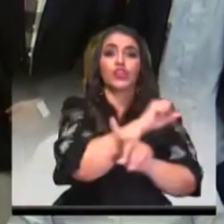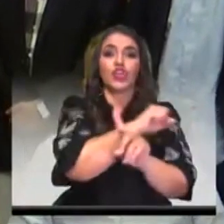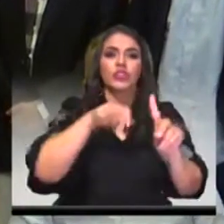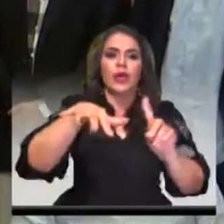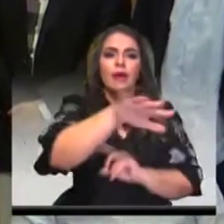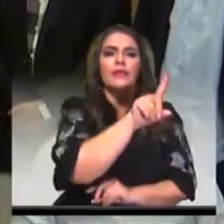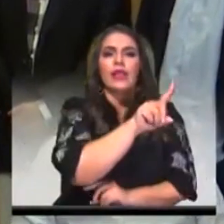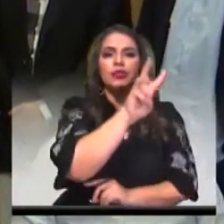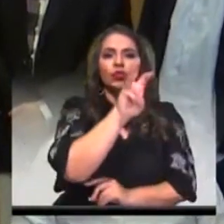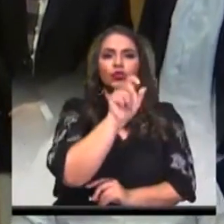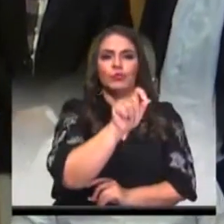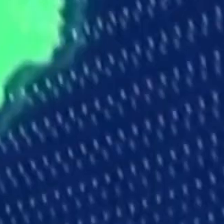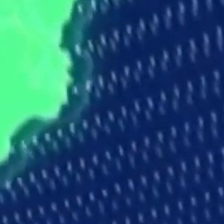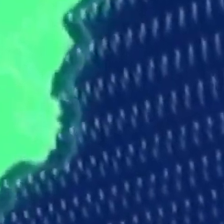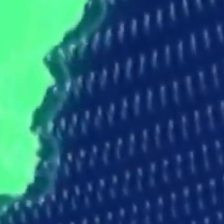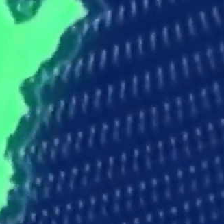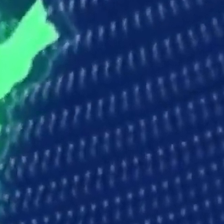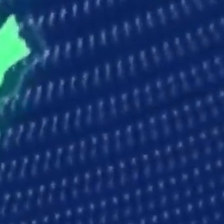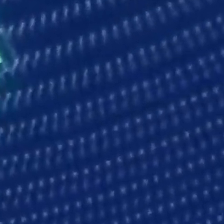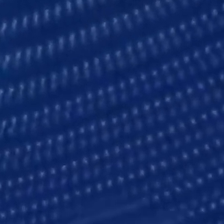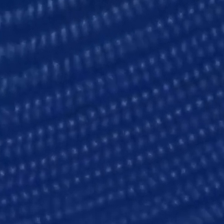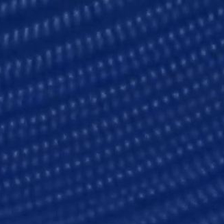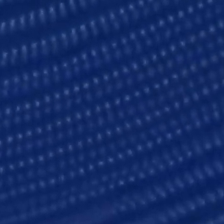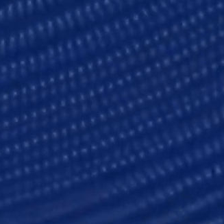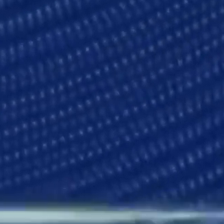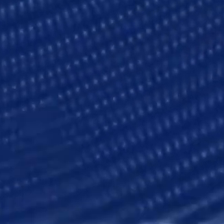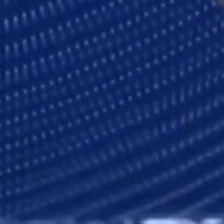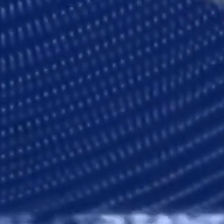18.97 millones de pesos